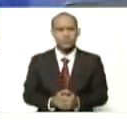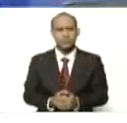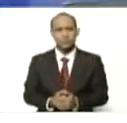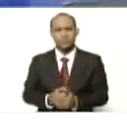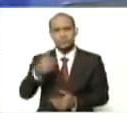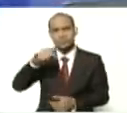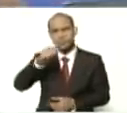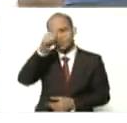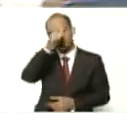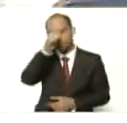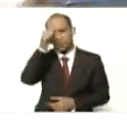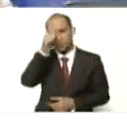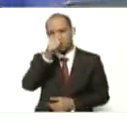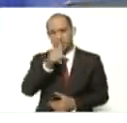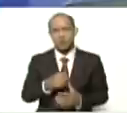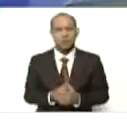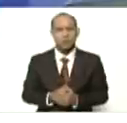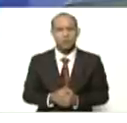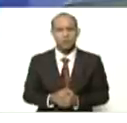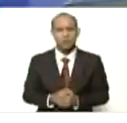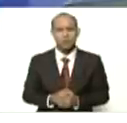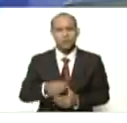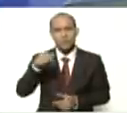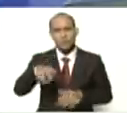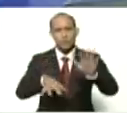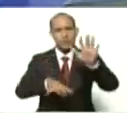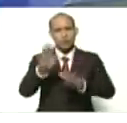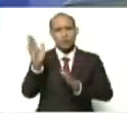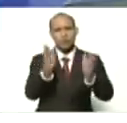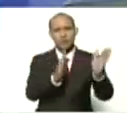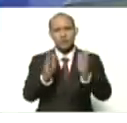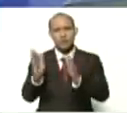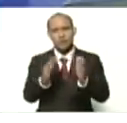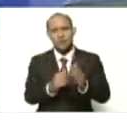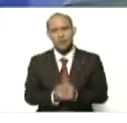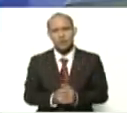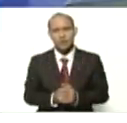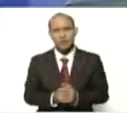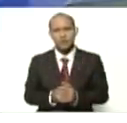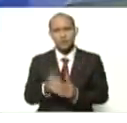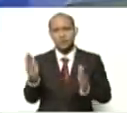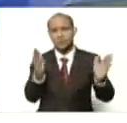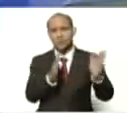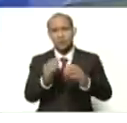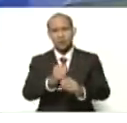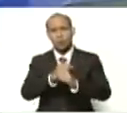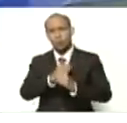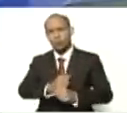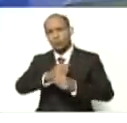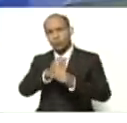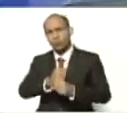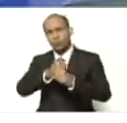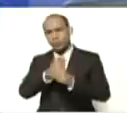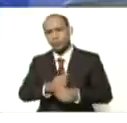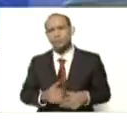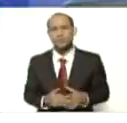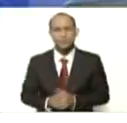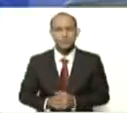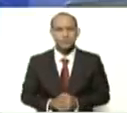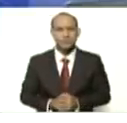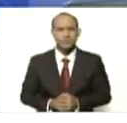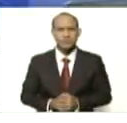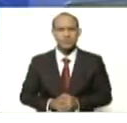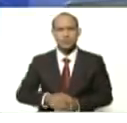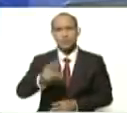dominguera precisamente del 14 de marzo va a marzo ya cabalgando el